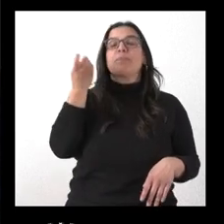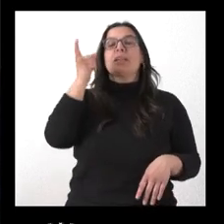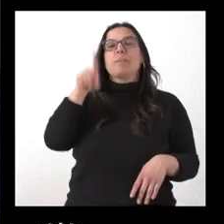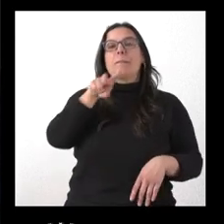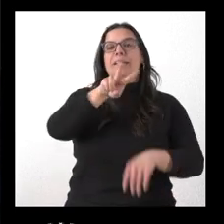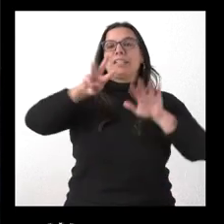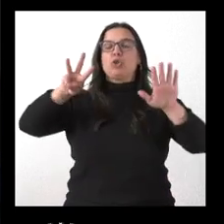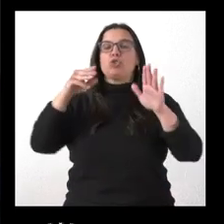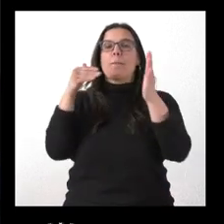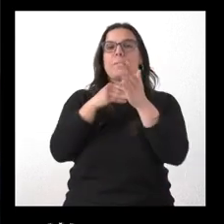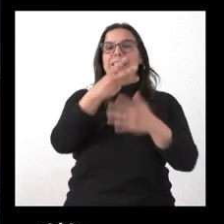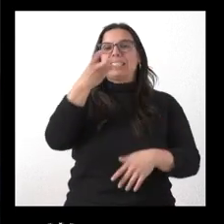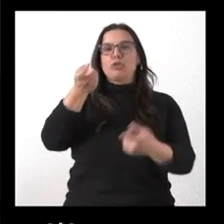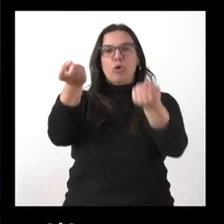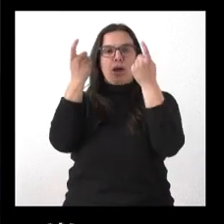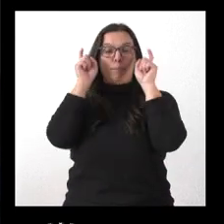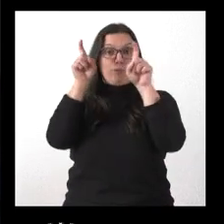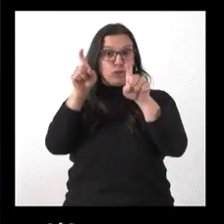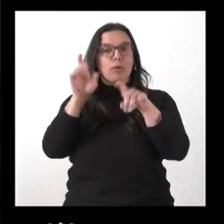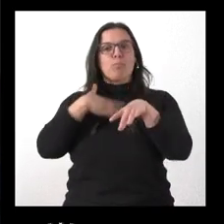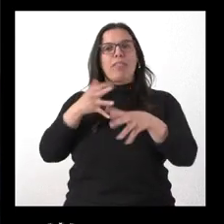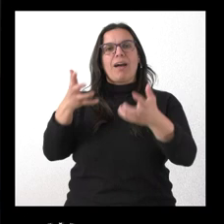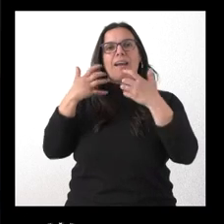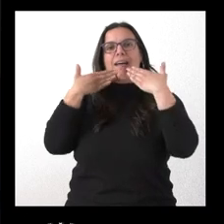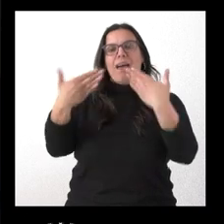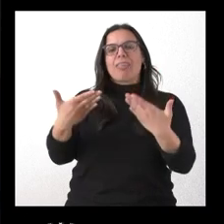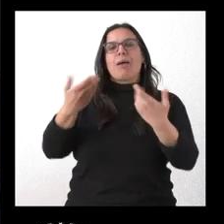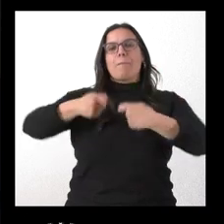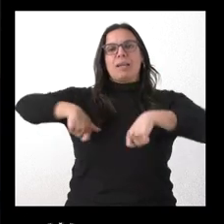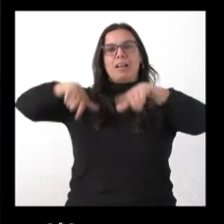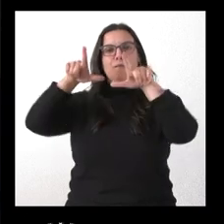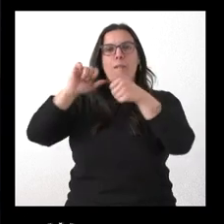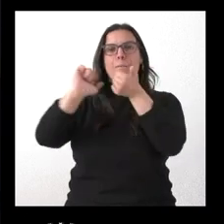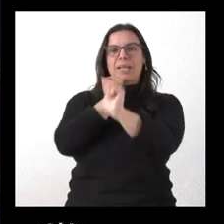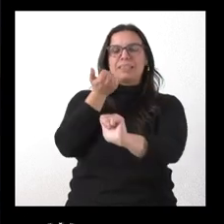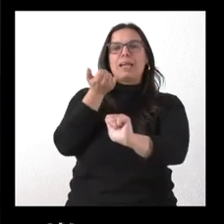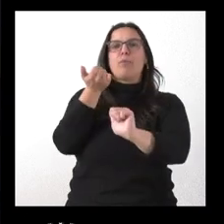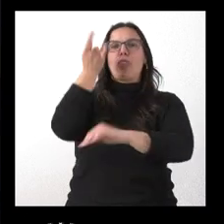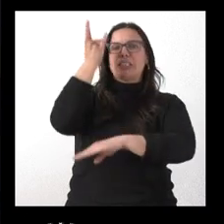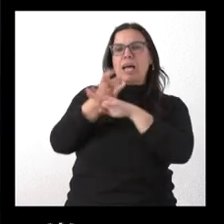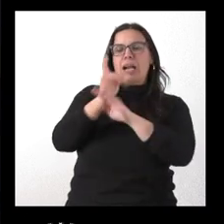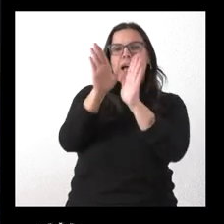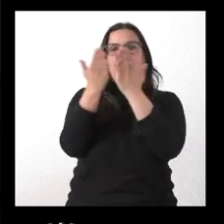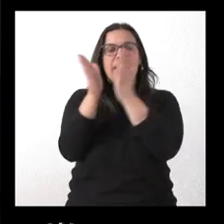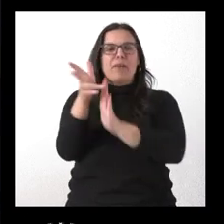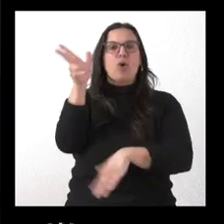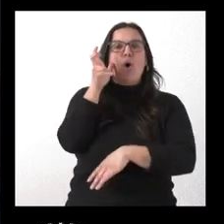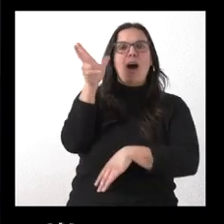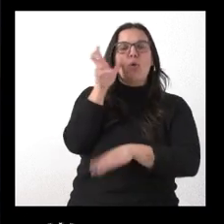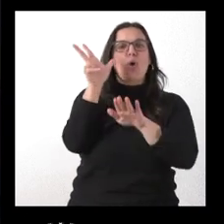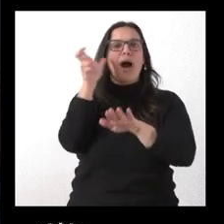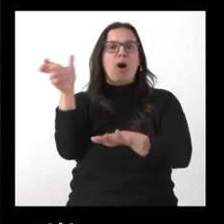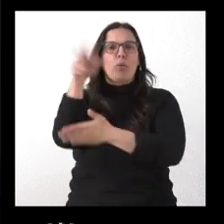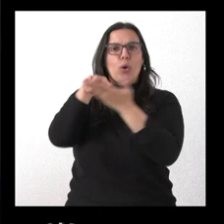28.300 docentes que se podrán beneficiar de esta plataforma de préstamo descarga de libros electrónicos audios audiolibros y vídeos en diferentes